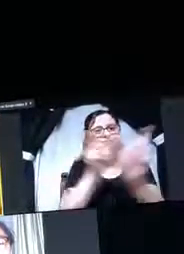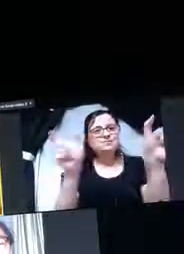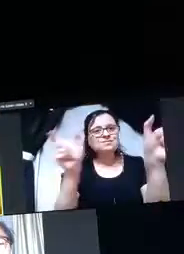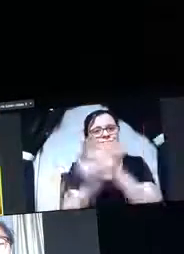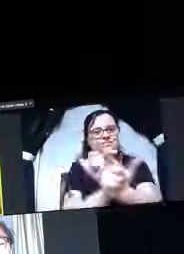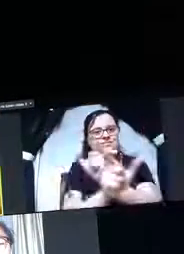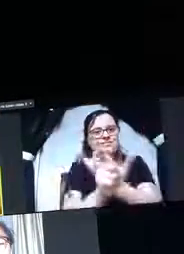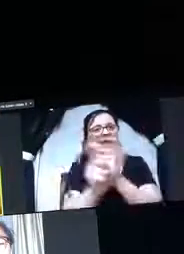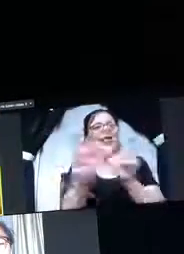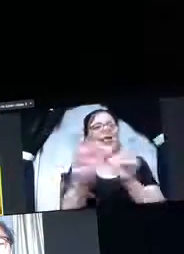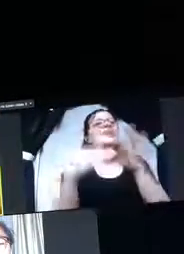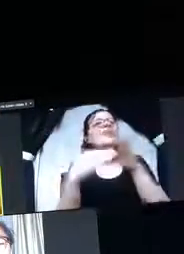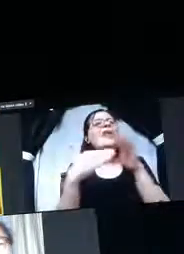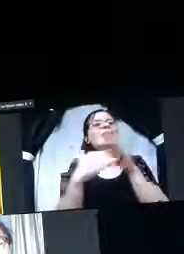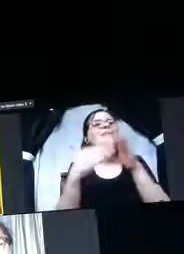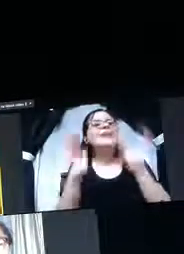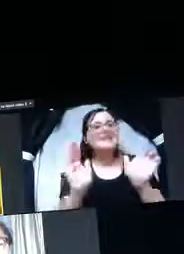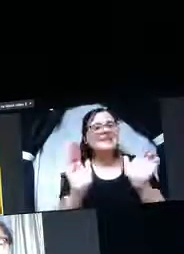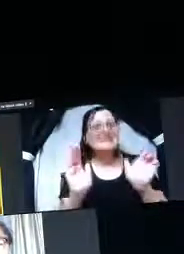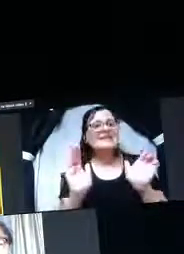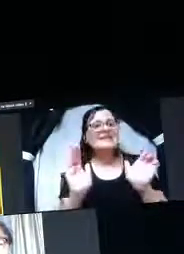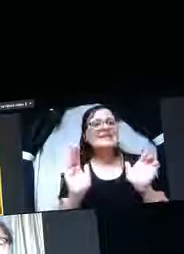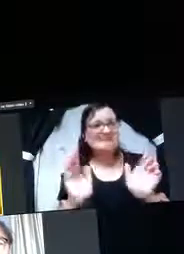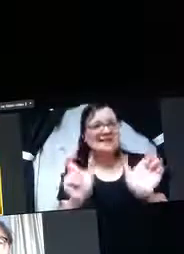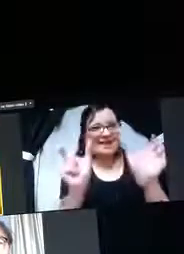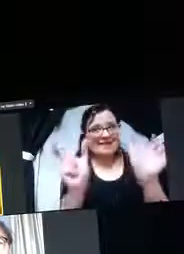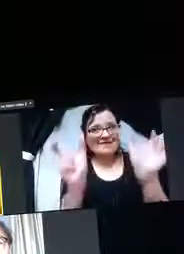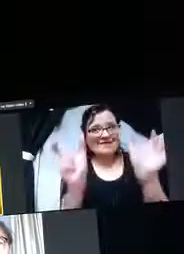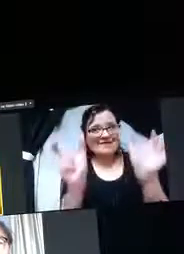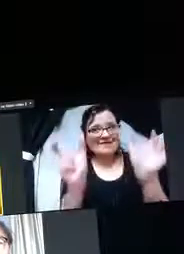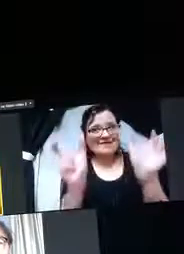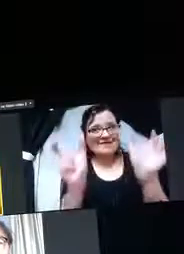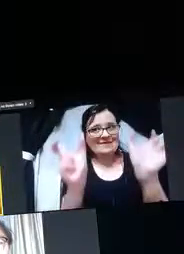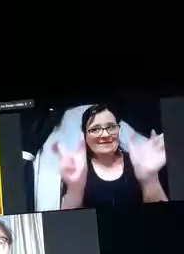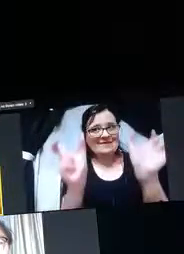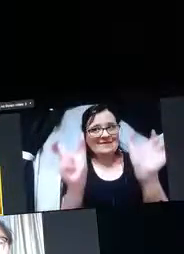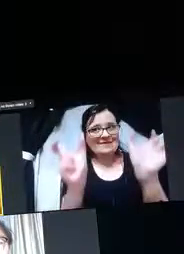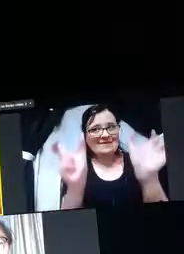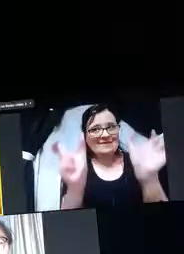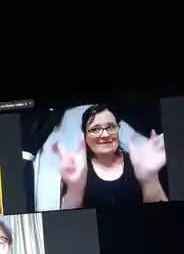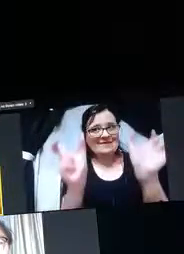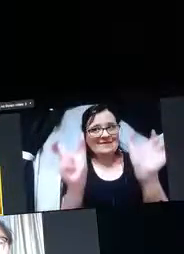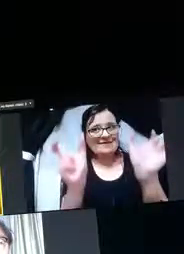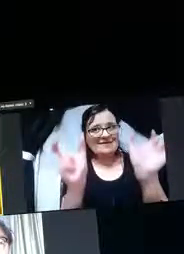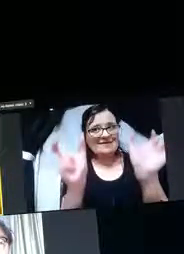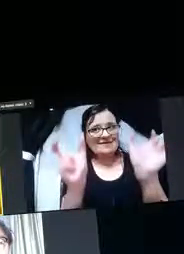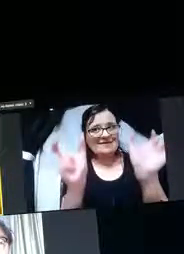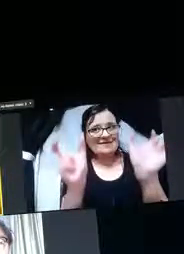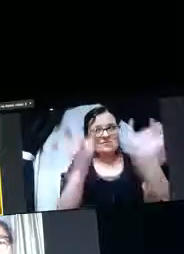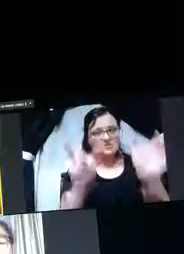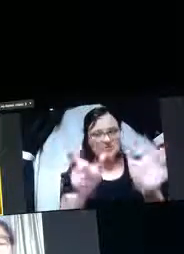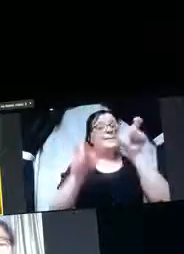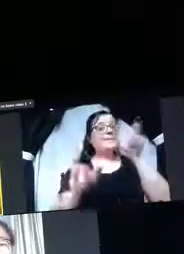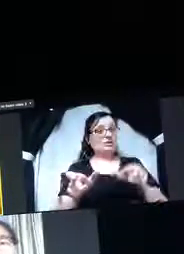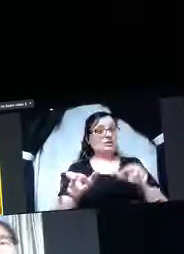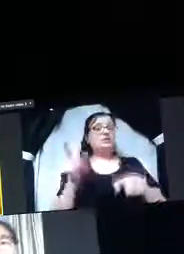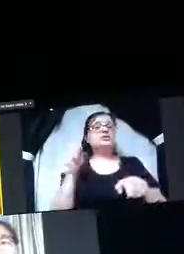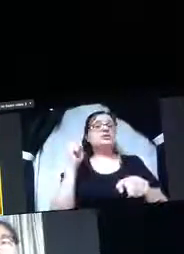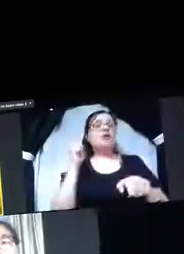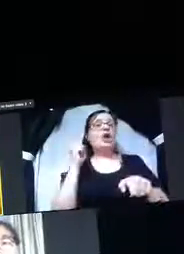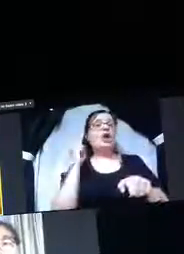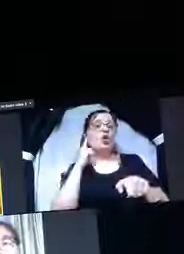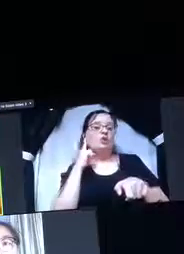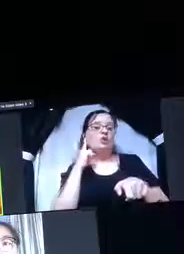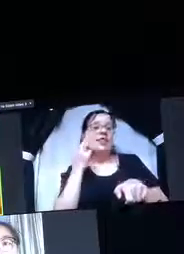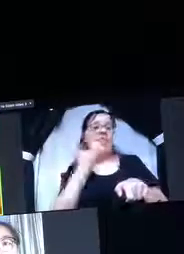que constituyen esa oración. Y los hablantes, o las personas que tenemos competencia lingüística